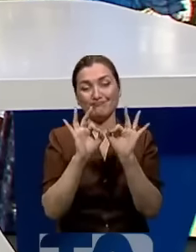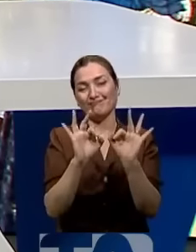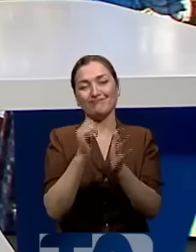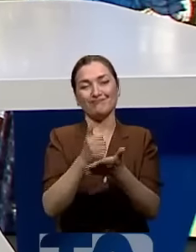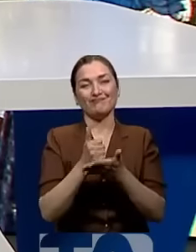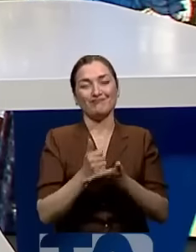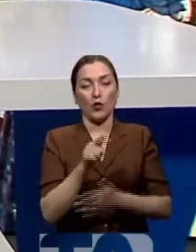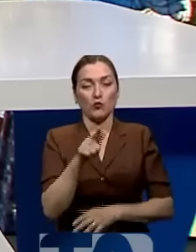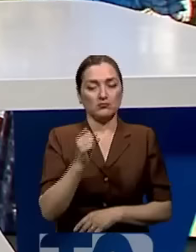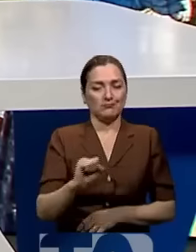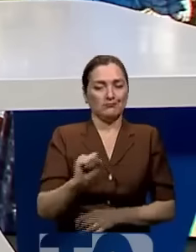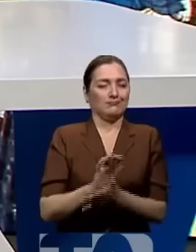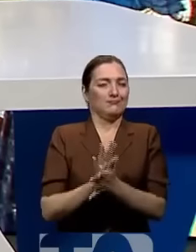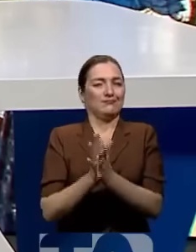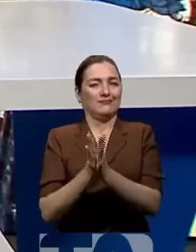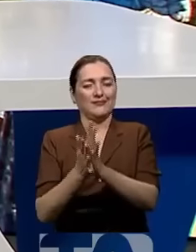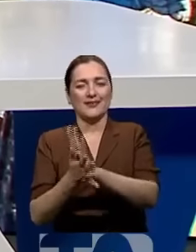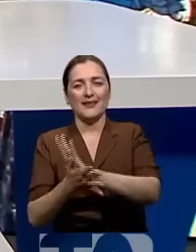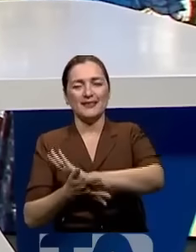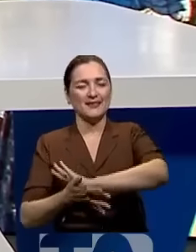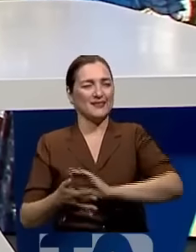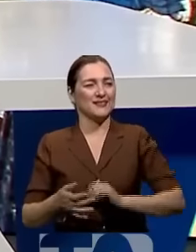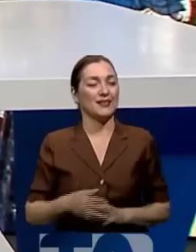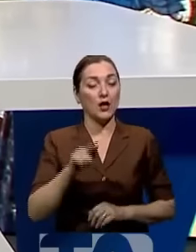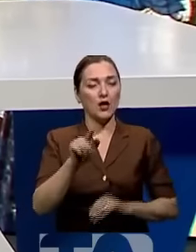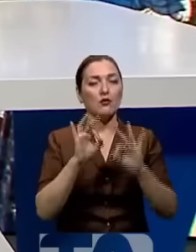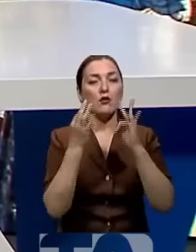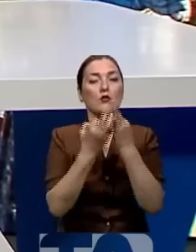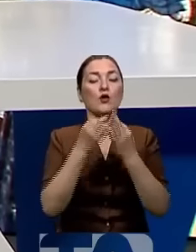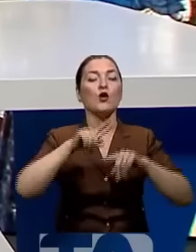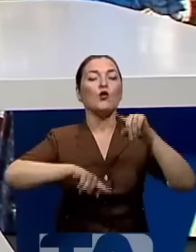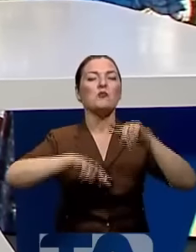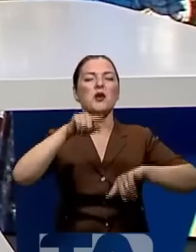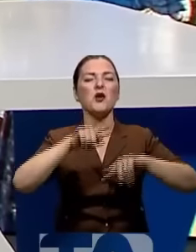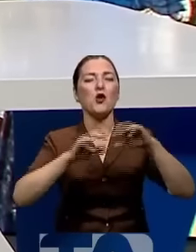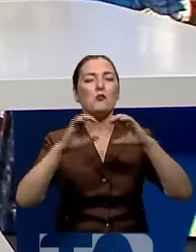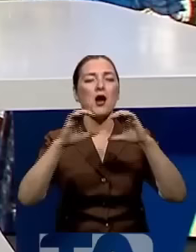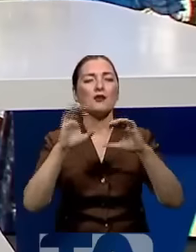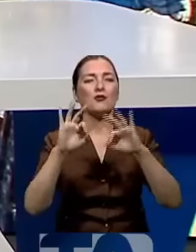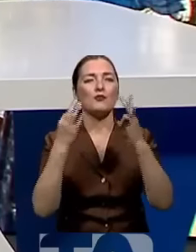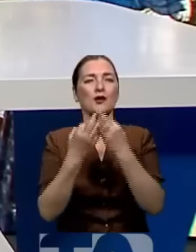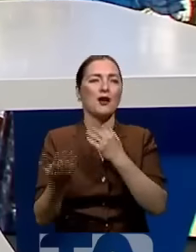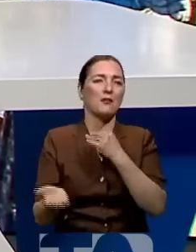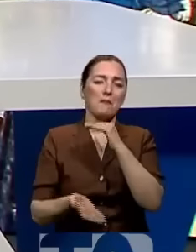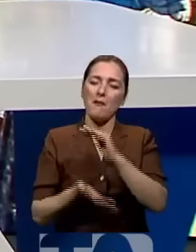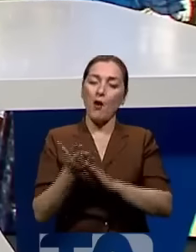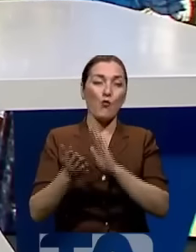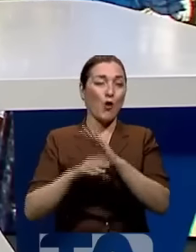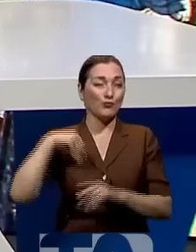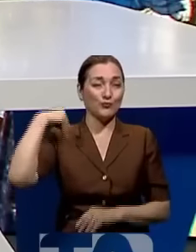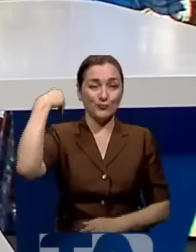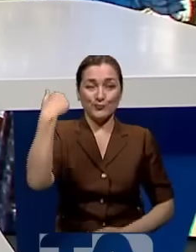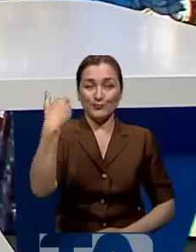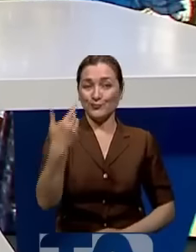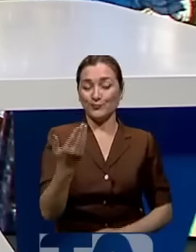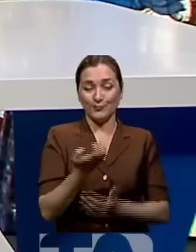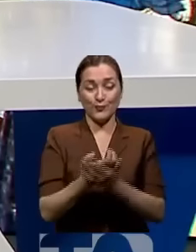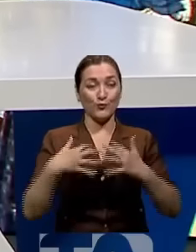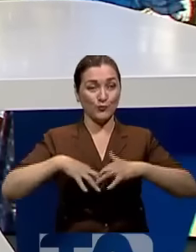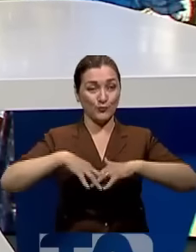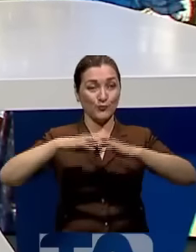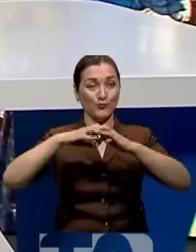ha animado, pues ya converse con su familia, con sus amigos. Y sí, salga, reactivemos la